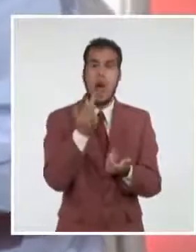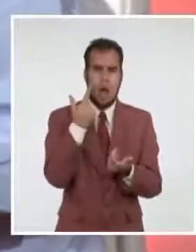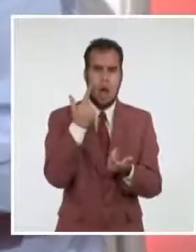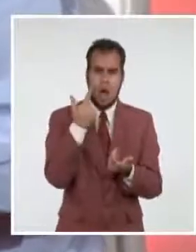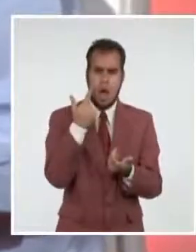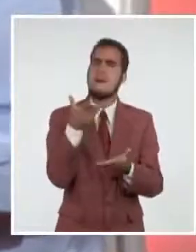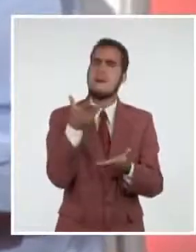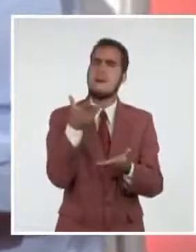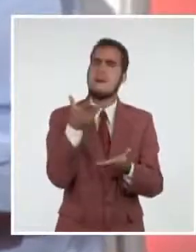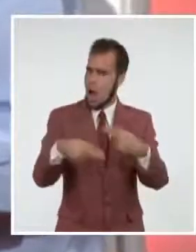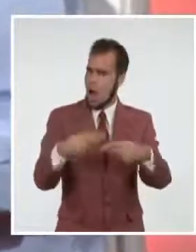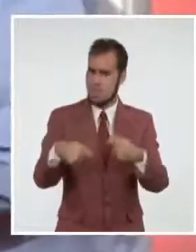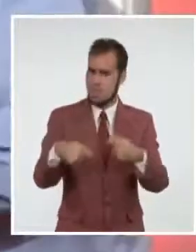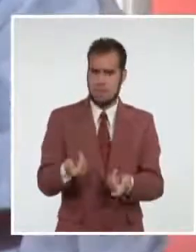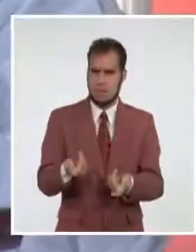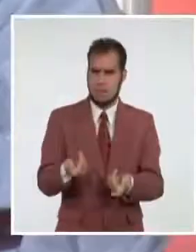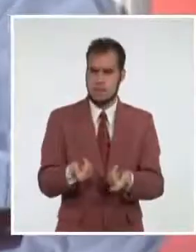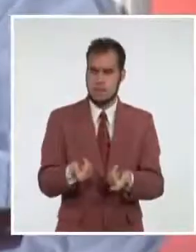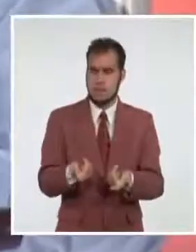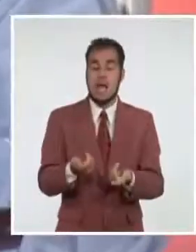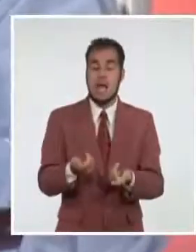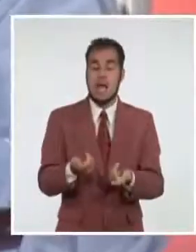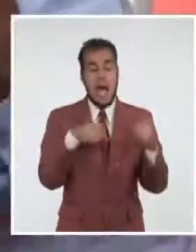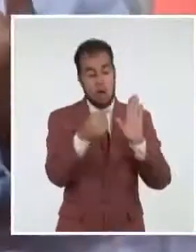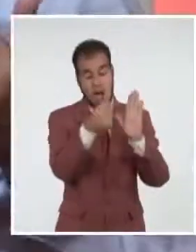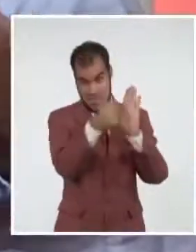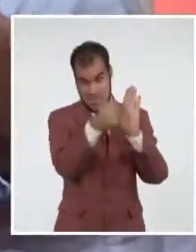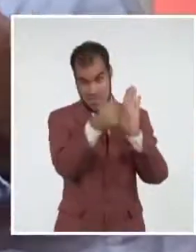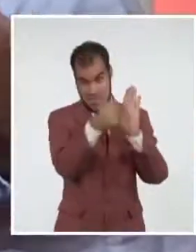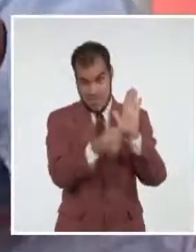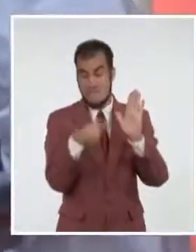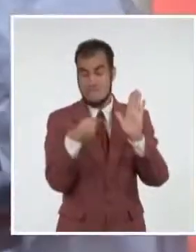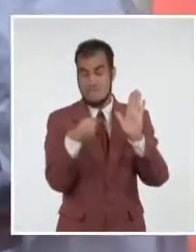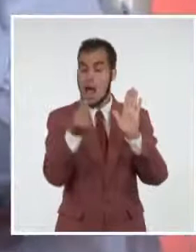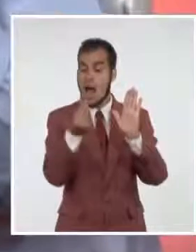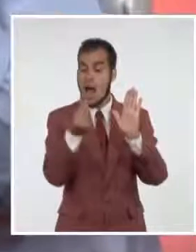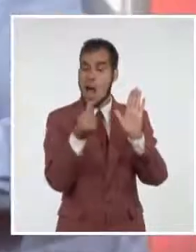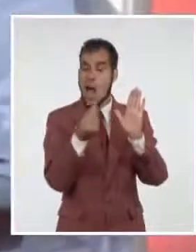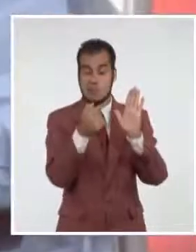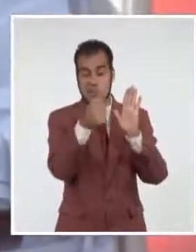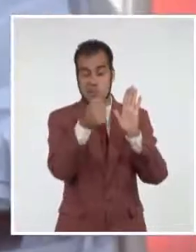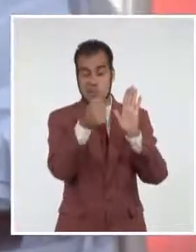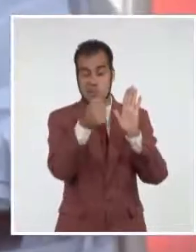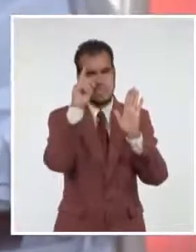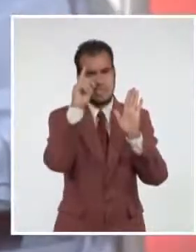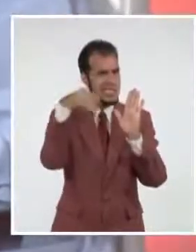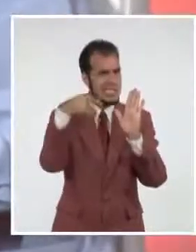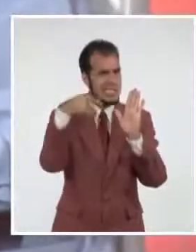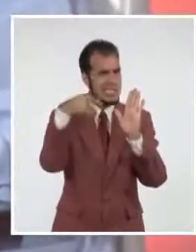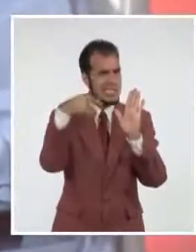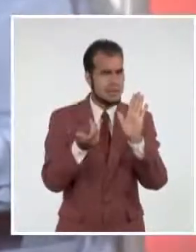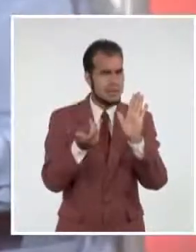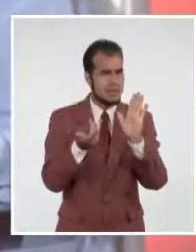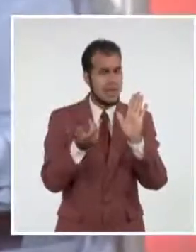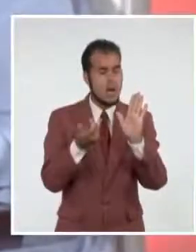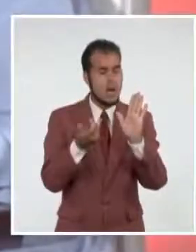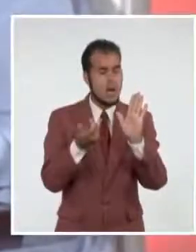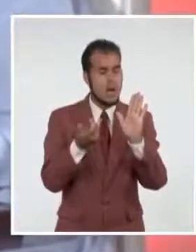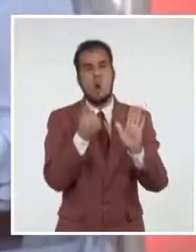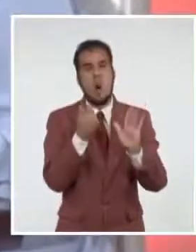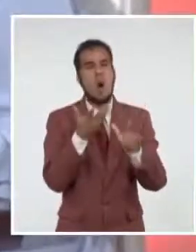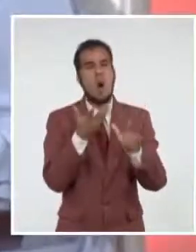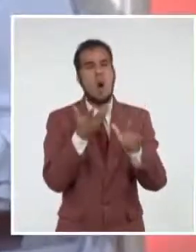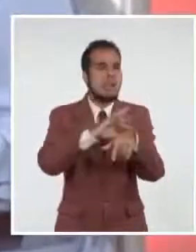hecho, y las modificaciones no podemos verlas aisladas de lo que explicamos de la situación epidemiológica. Están en